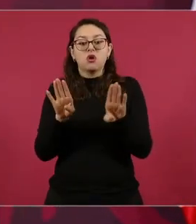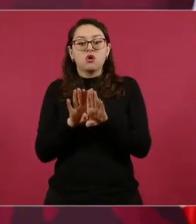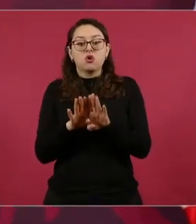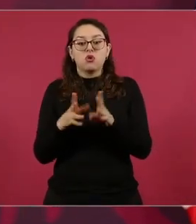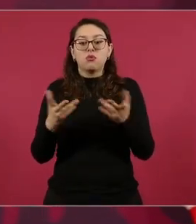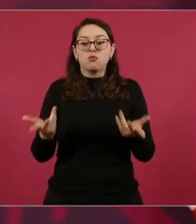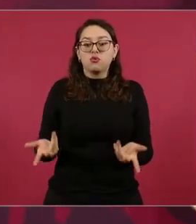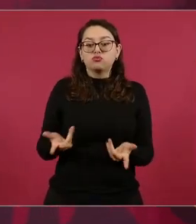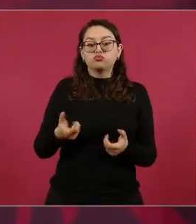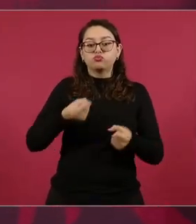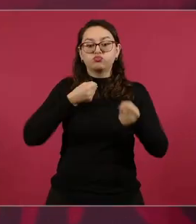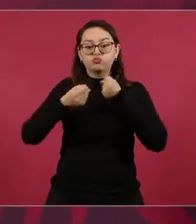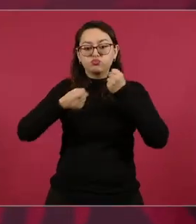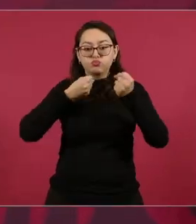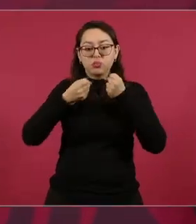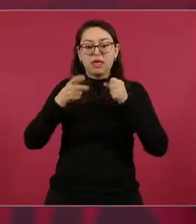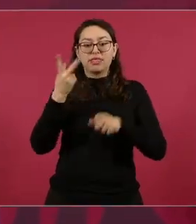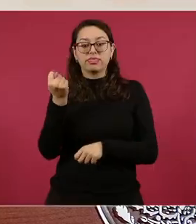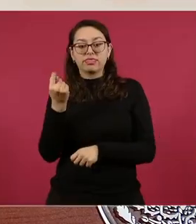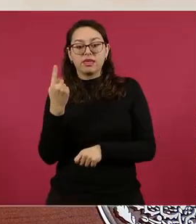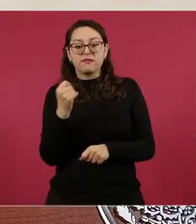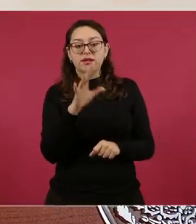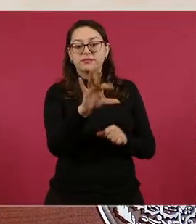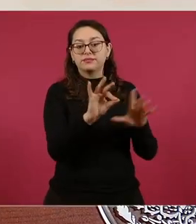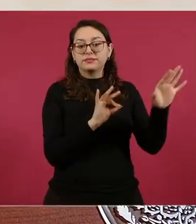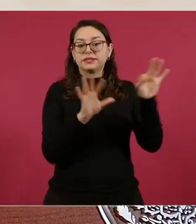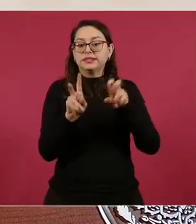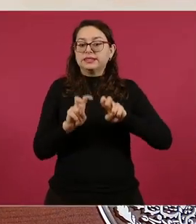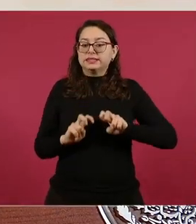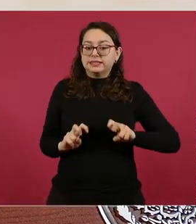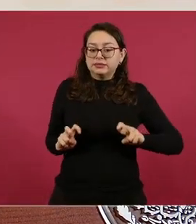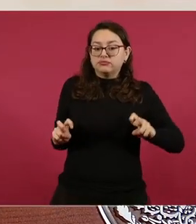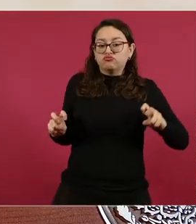con conductores de televisión.